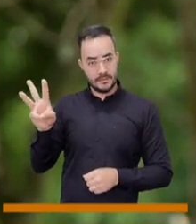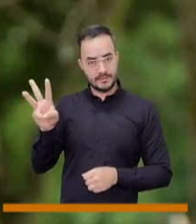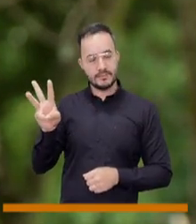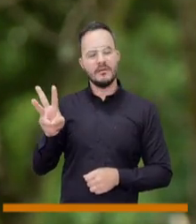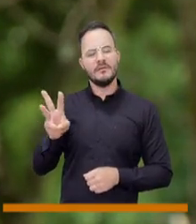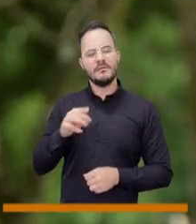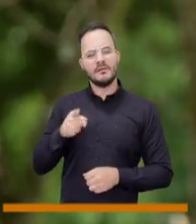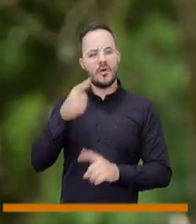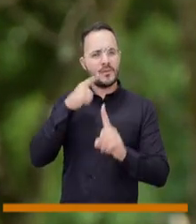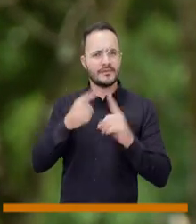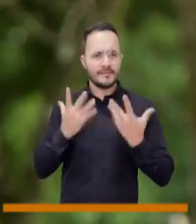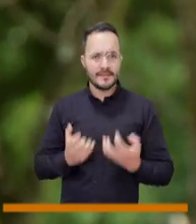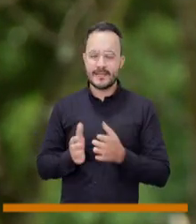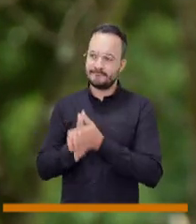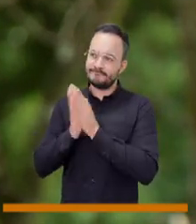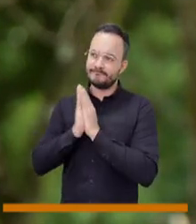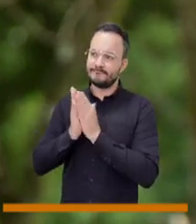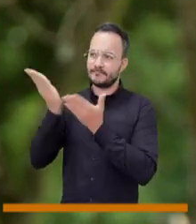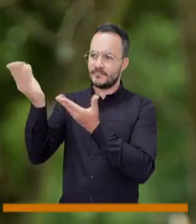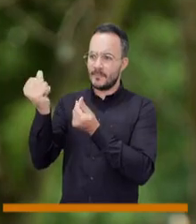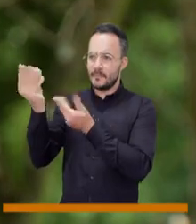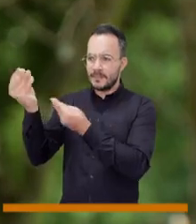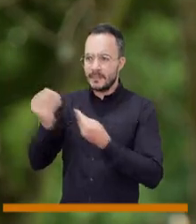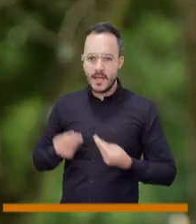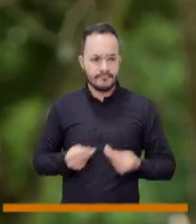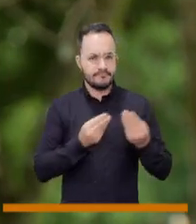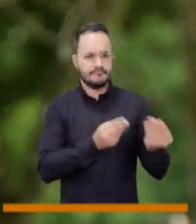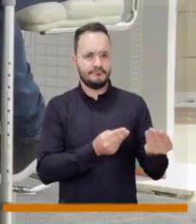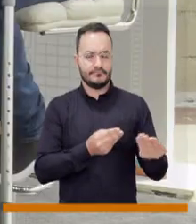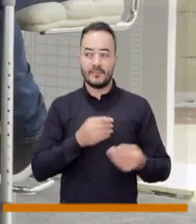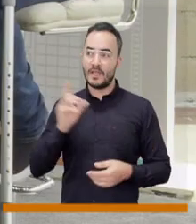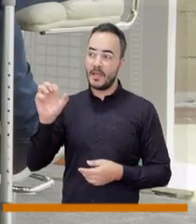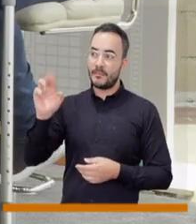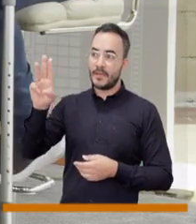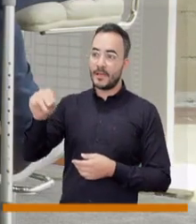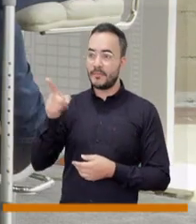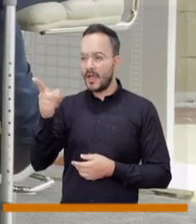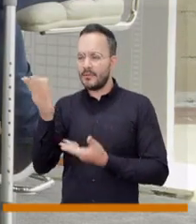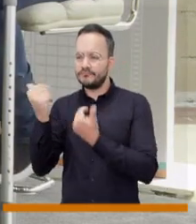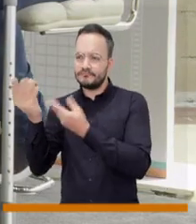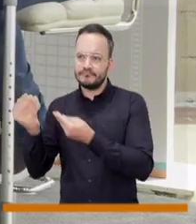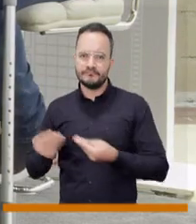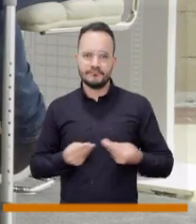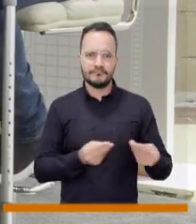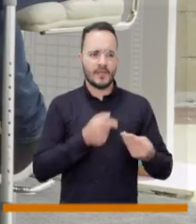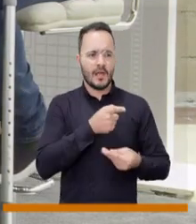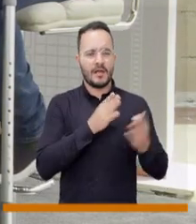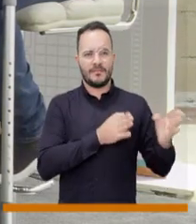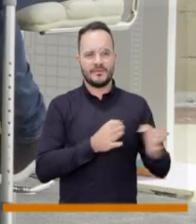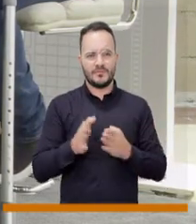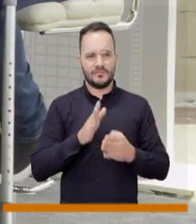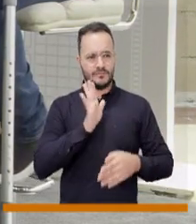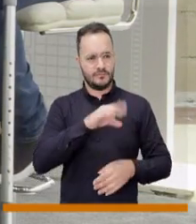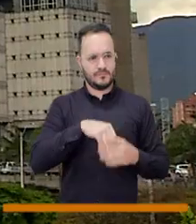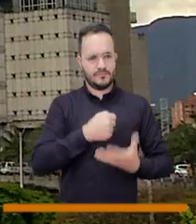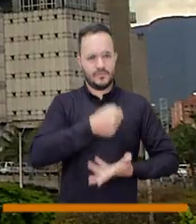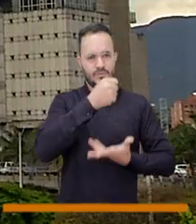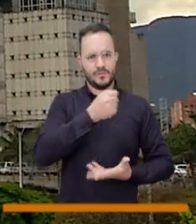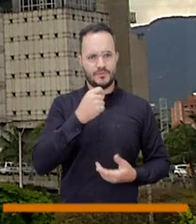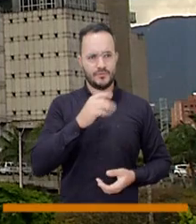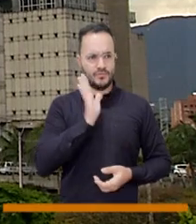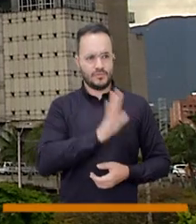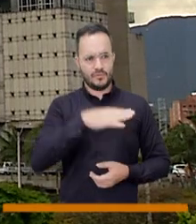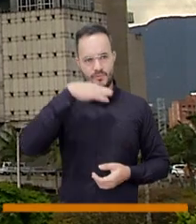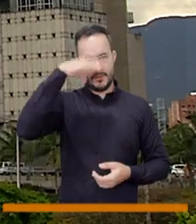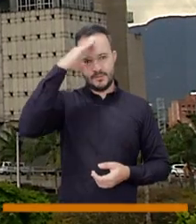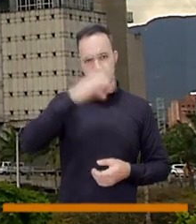que busca autorizar transferencias extraordinarias de excedentes de EPM para adicionarlas al presupuesto general del